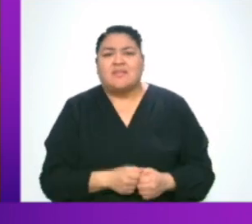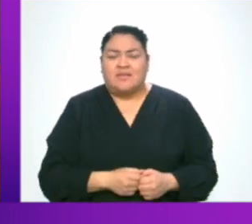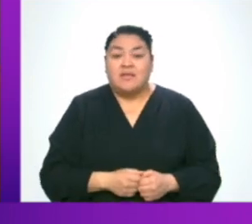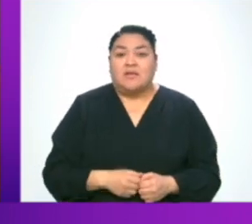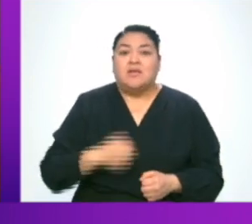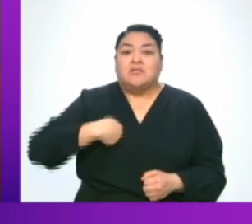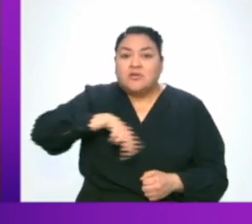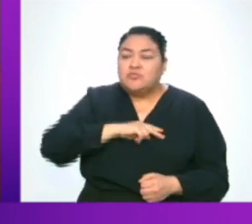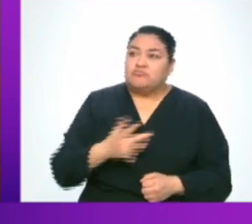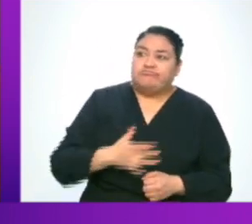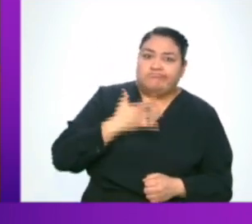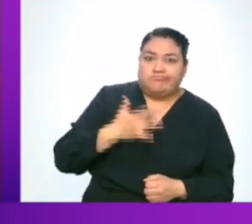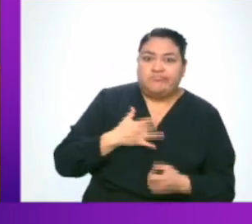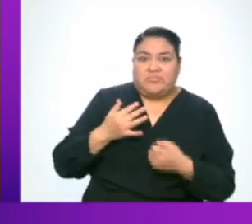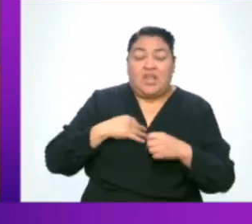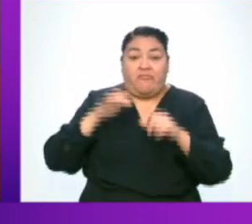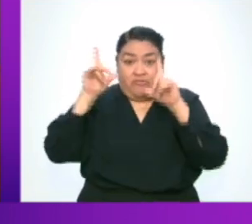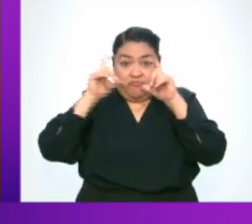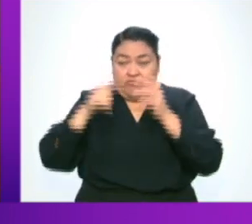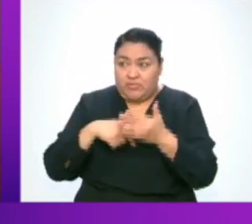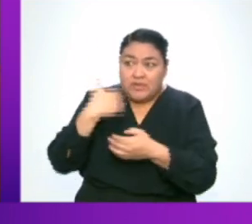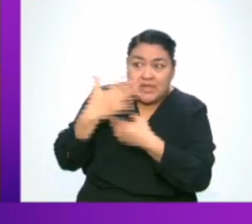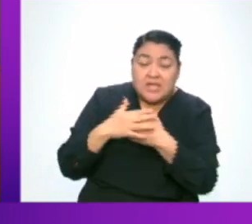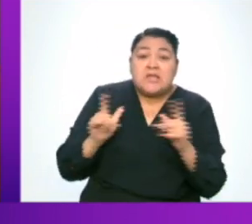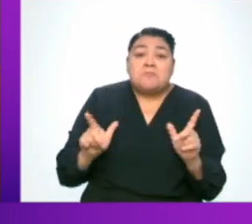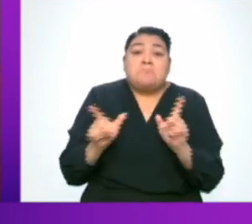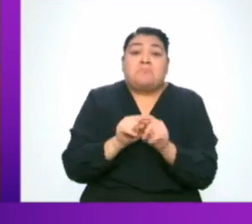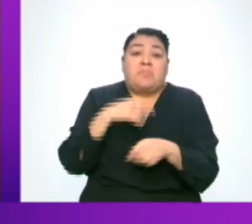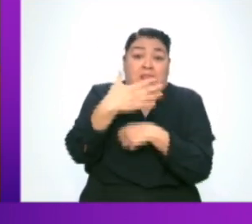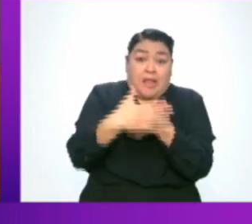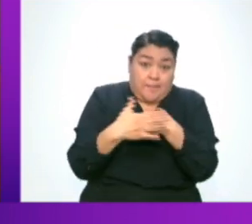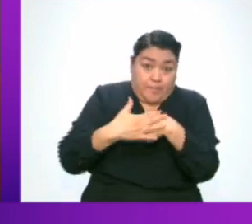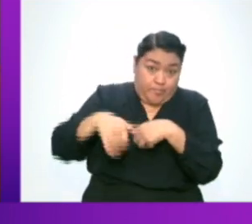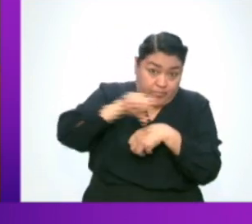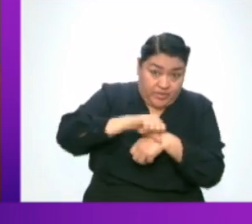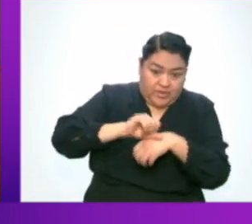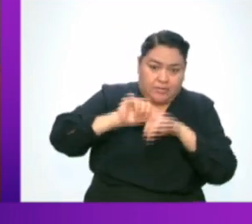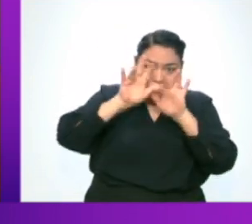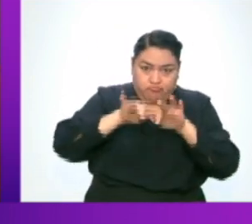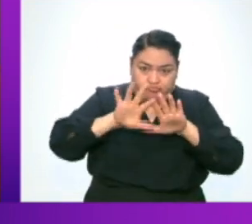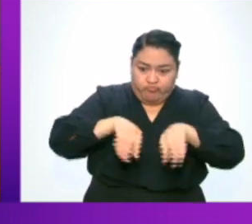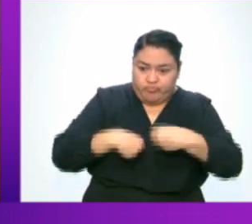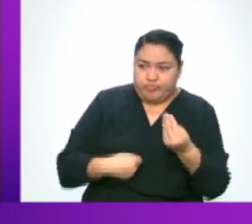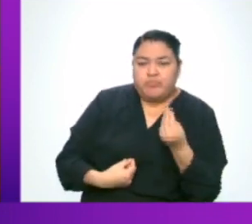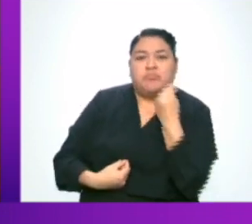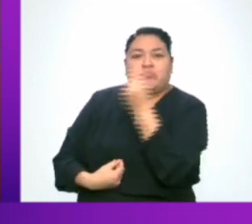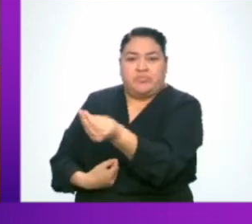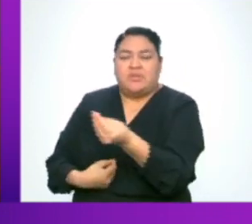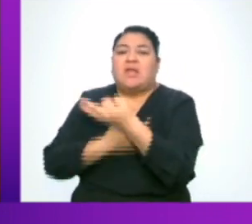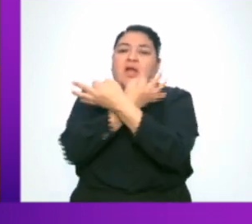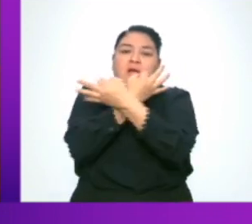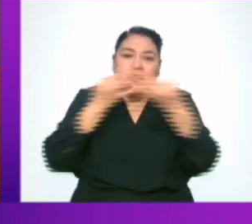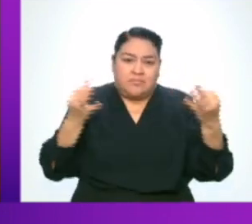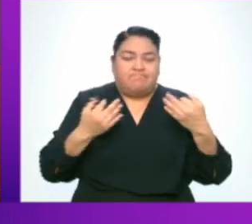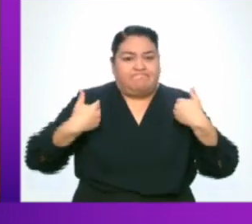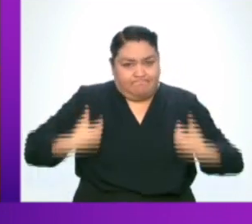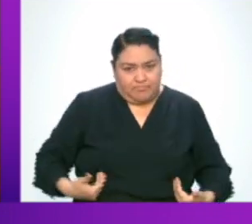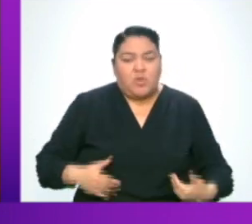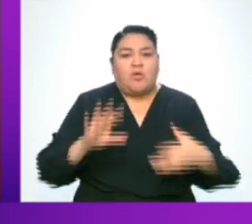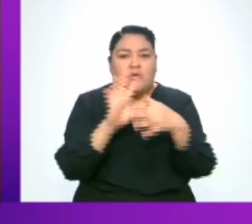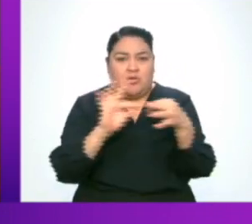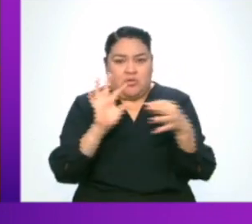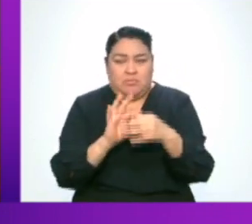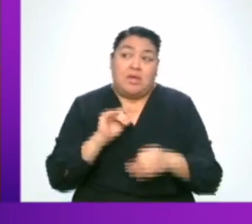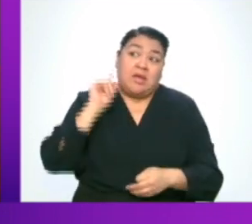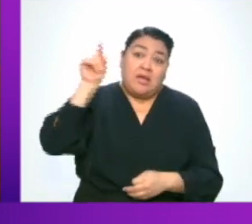también este algunas fotografías y quedamos en eso en entregar este documento Y esa es la información que su servidora les puedo decir